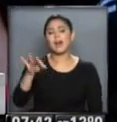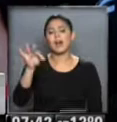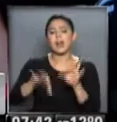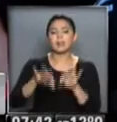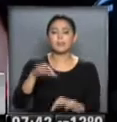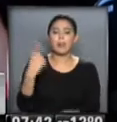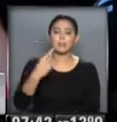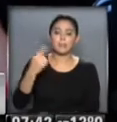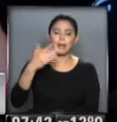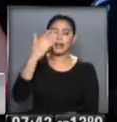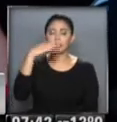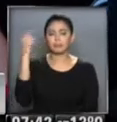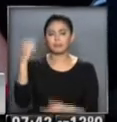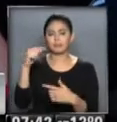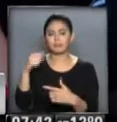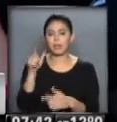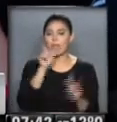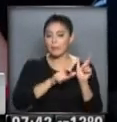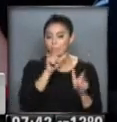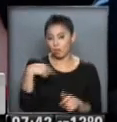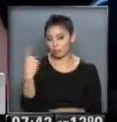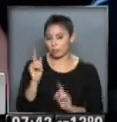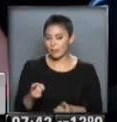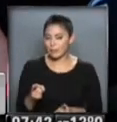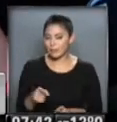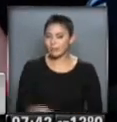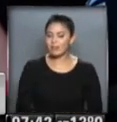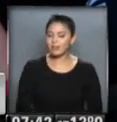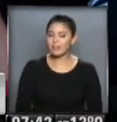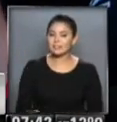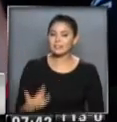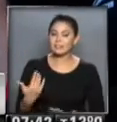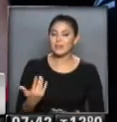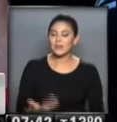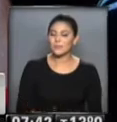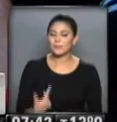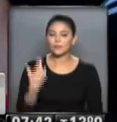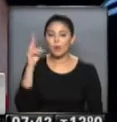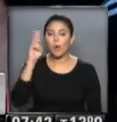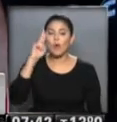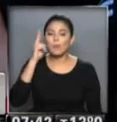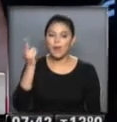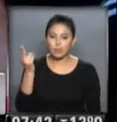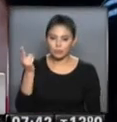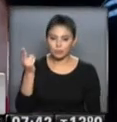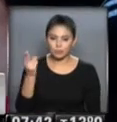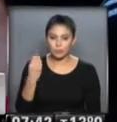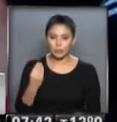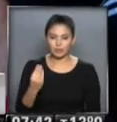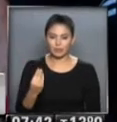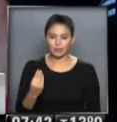y muchos mucha gente y nosotros también estamos más ocupados un poco